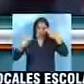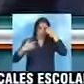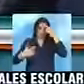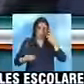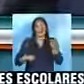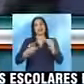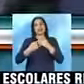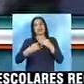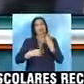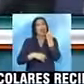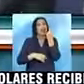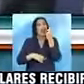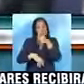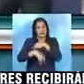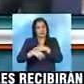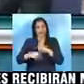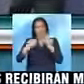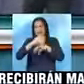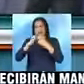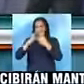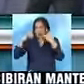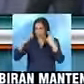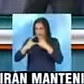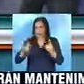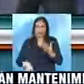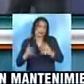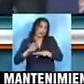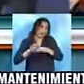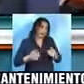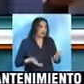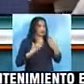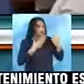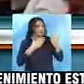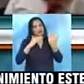carpa, Maricé. El candidato está saliendo aunque sea a tomar aire un poquito.